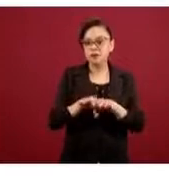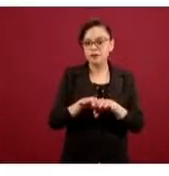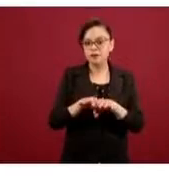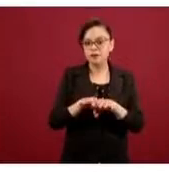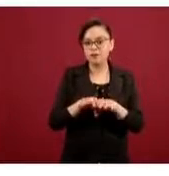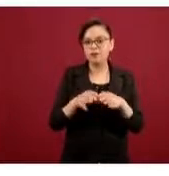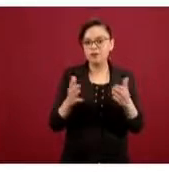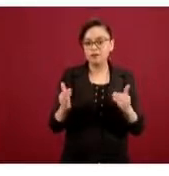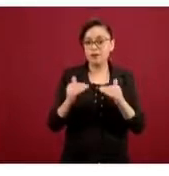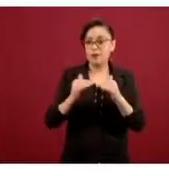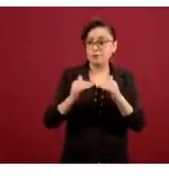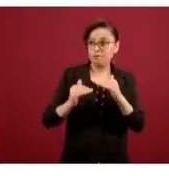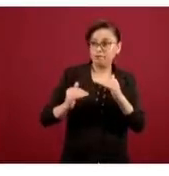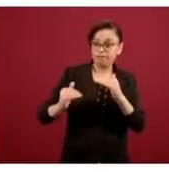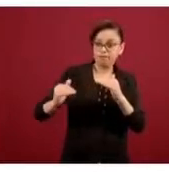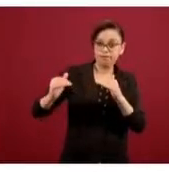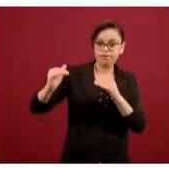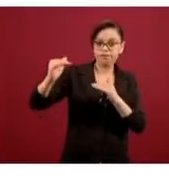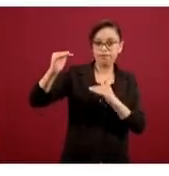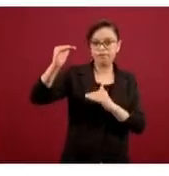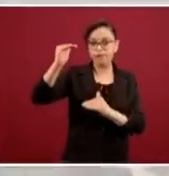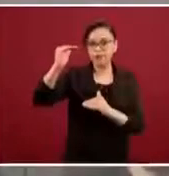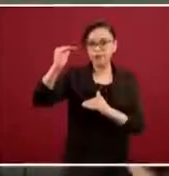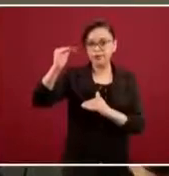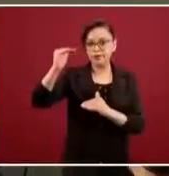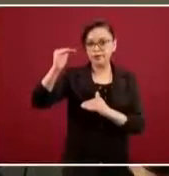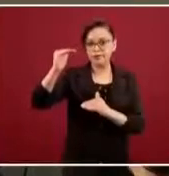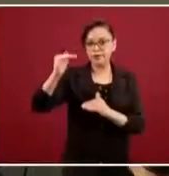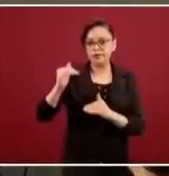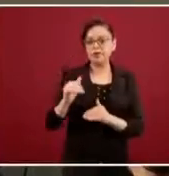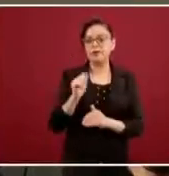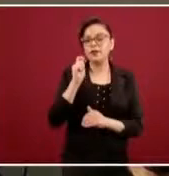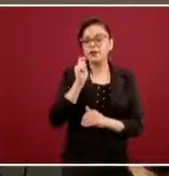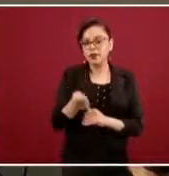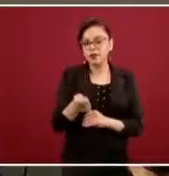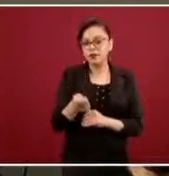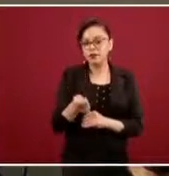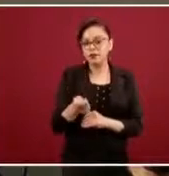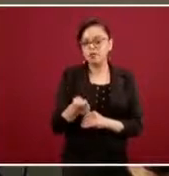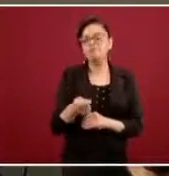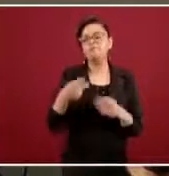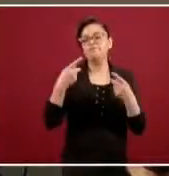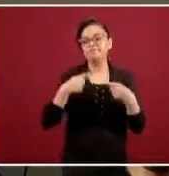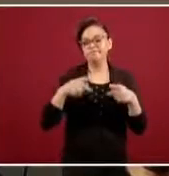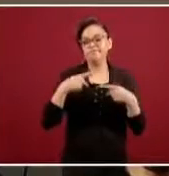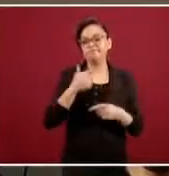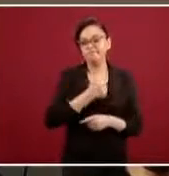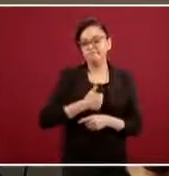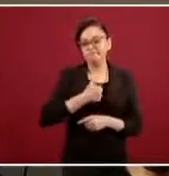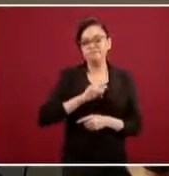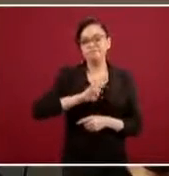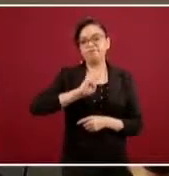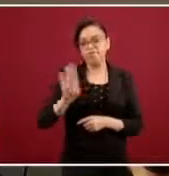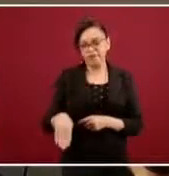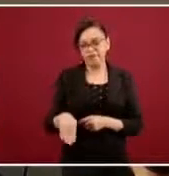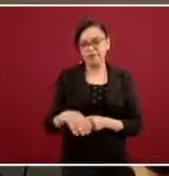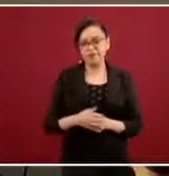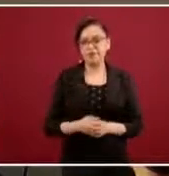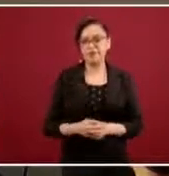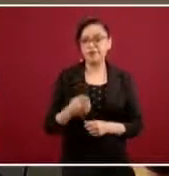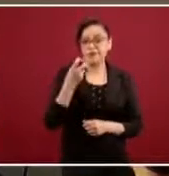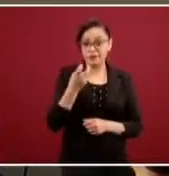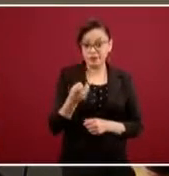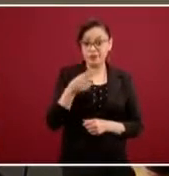es decir, en un aumento aparente de la letalidad. Y como la letalidad es un indicador de qué tan